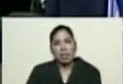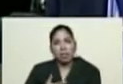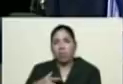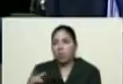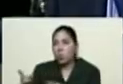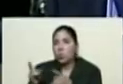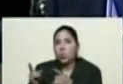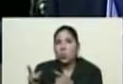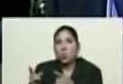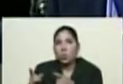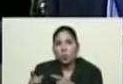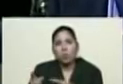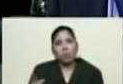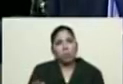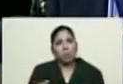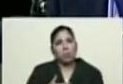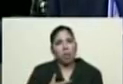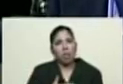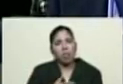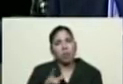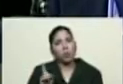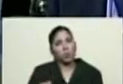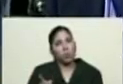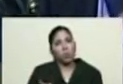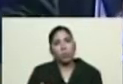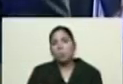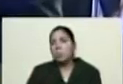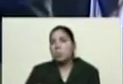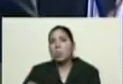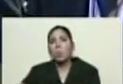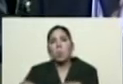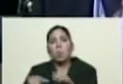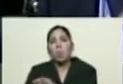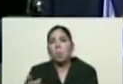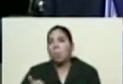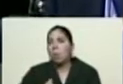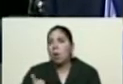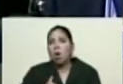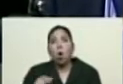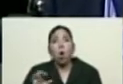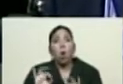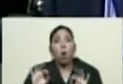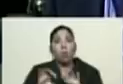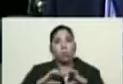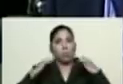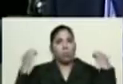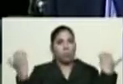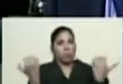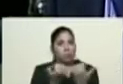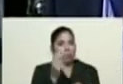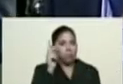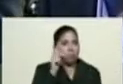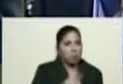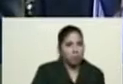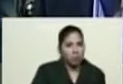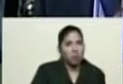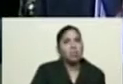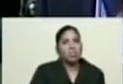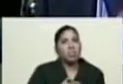él entraba, fuera a un pequeño salón o a un gran estadio. incluso al Gigantinho